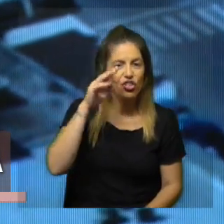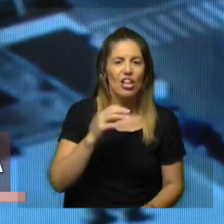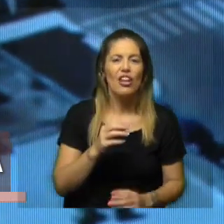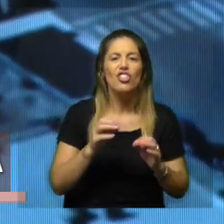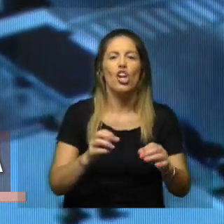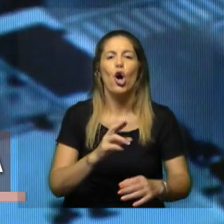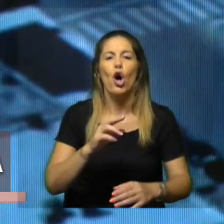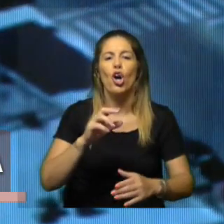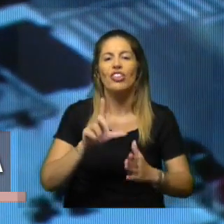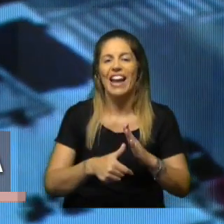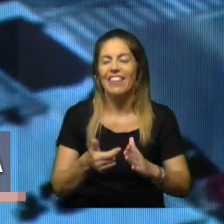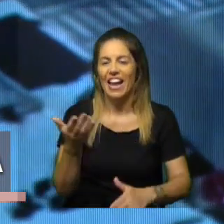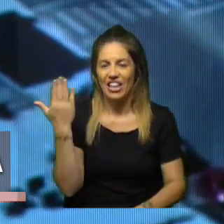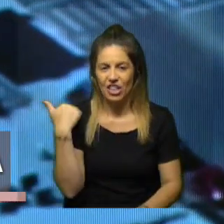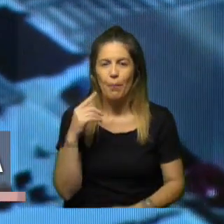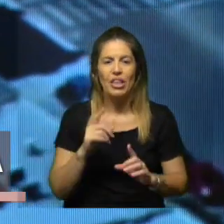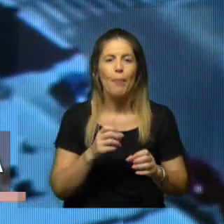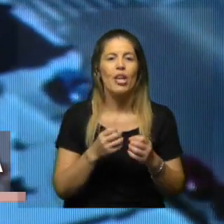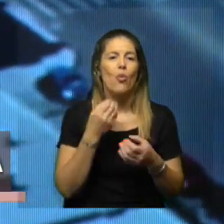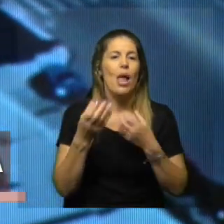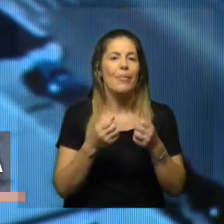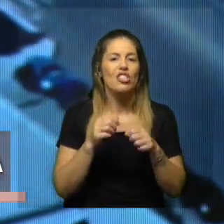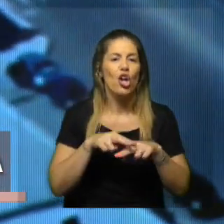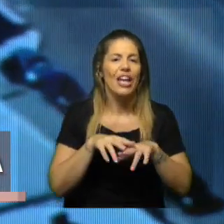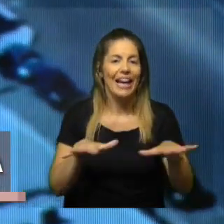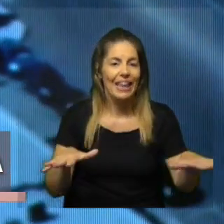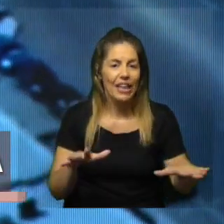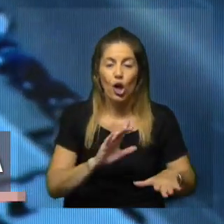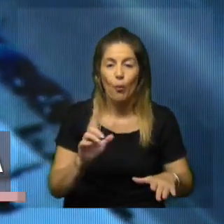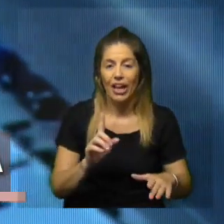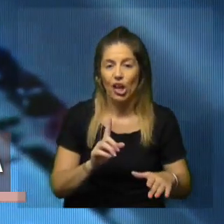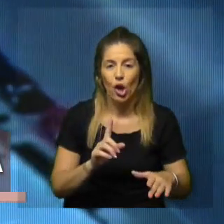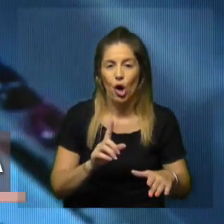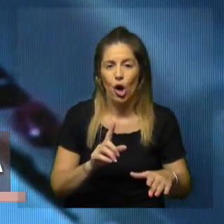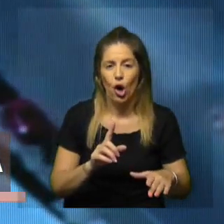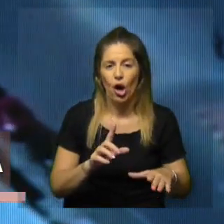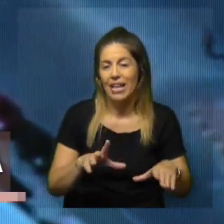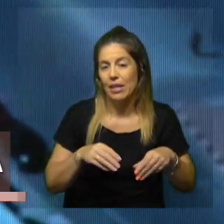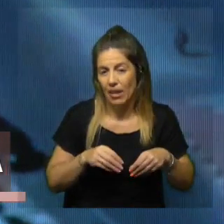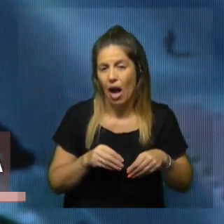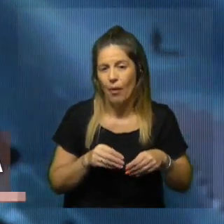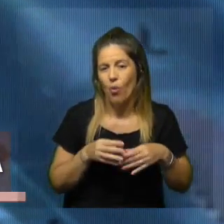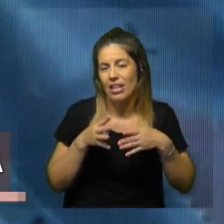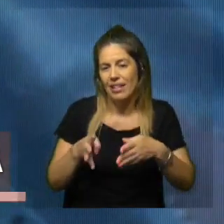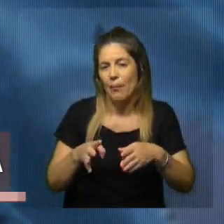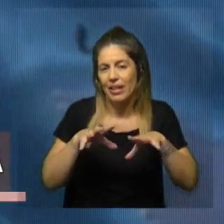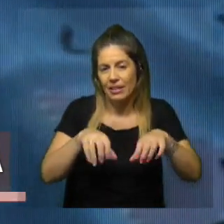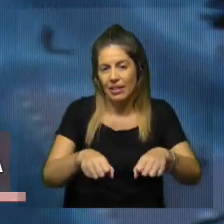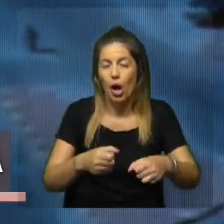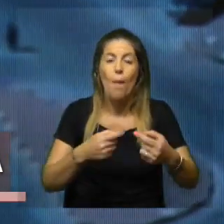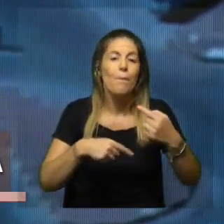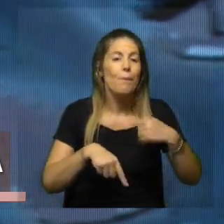ayer, pero hubo una expresión en redes diciendo como que no se afiliaba a un ataque, a un asalto de este tipo,